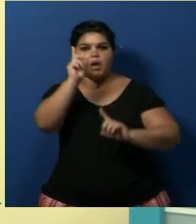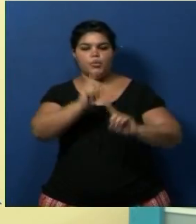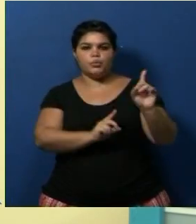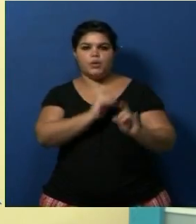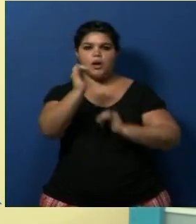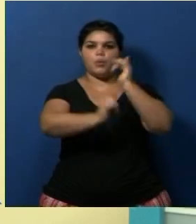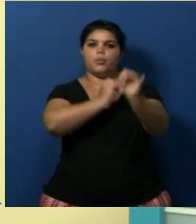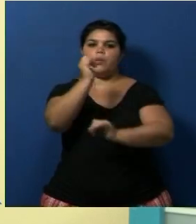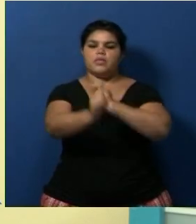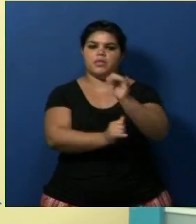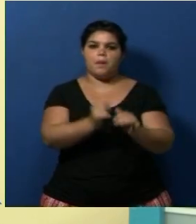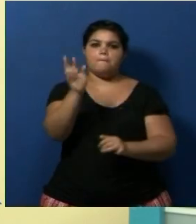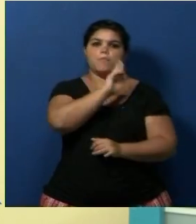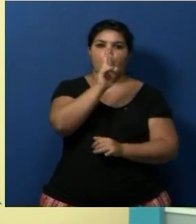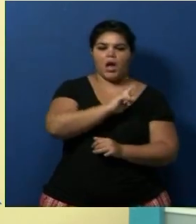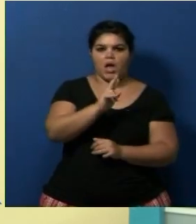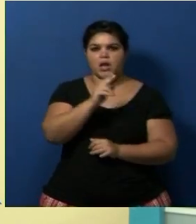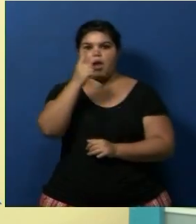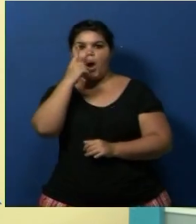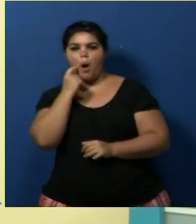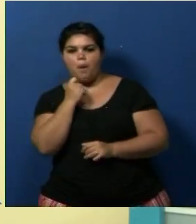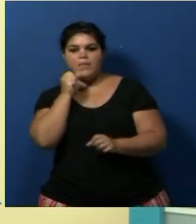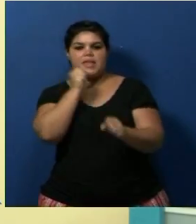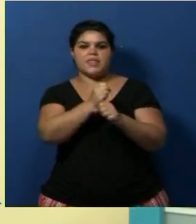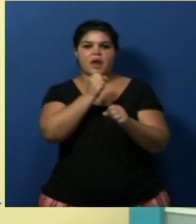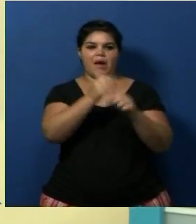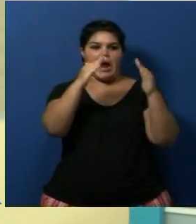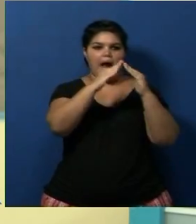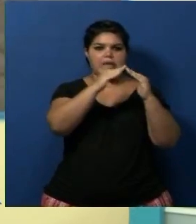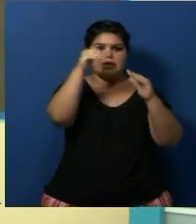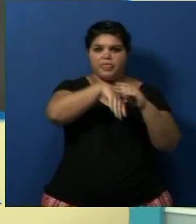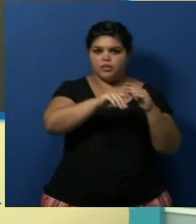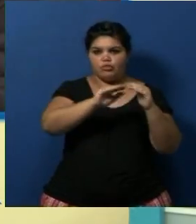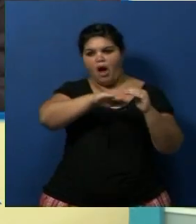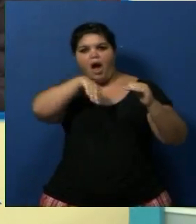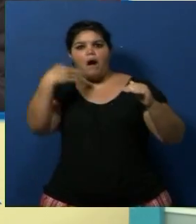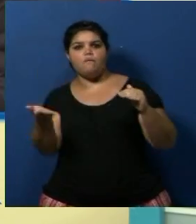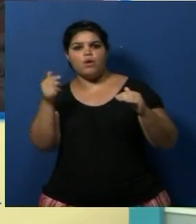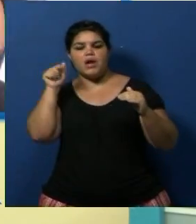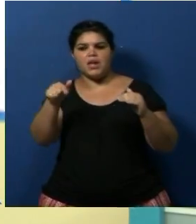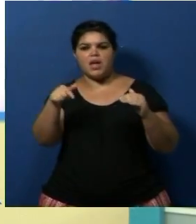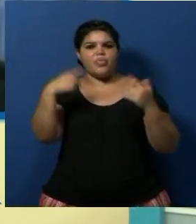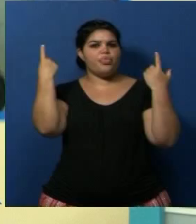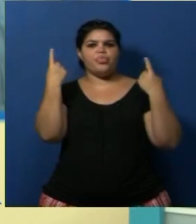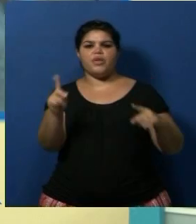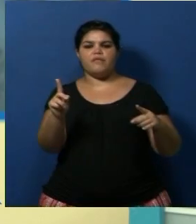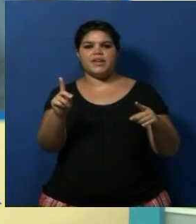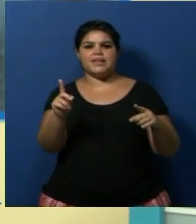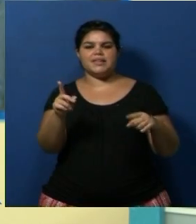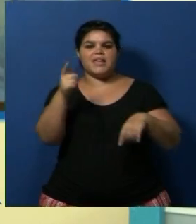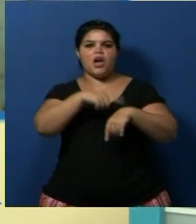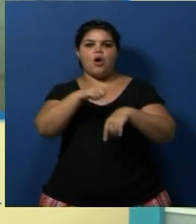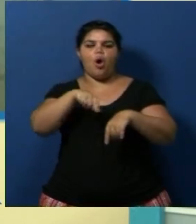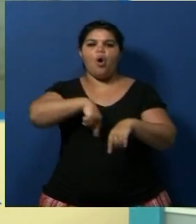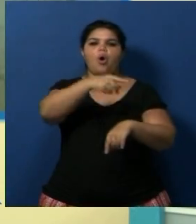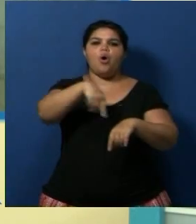mujeres y los hombres que trabajaban fuera de su hogar tenían una diferencia muy grande en cuanto a las horas